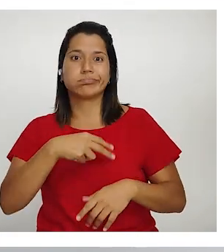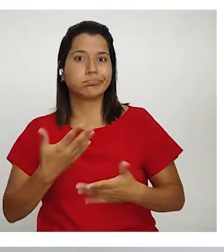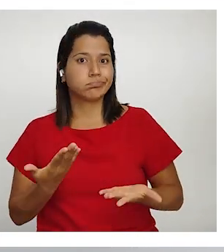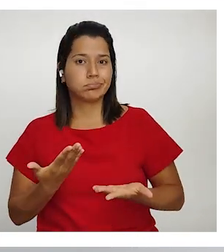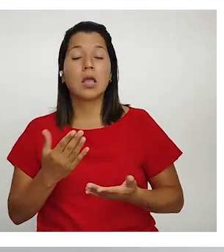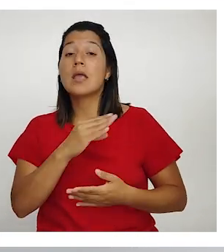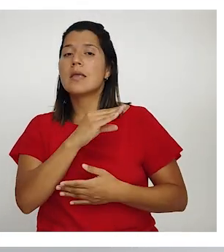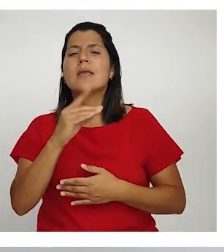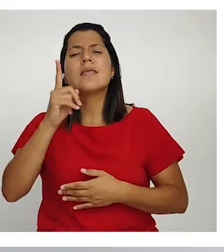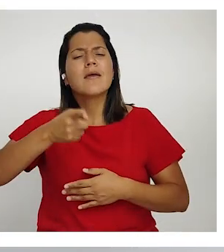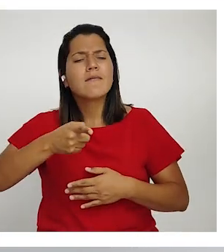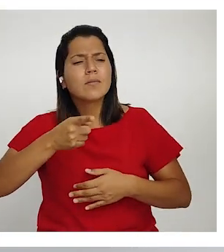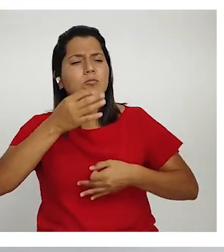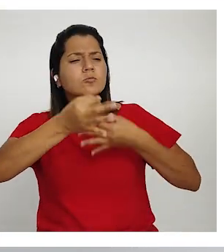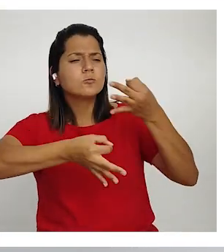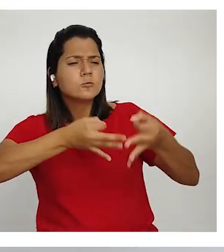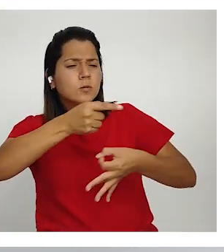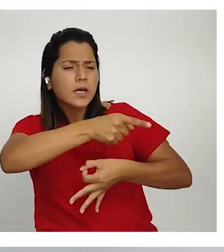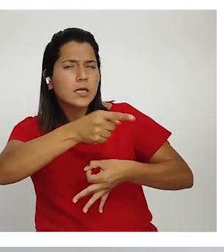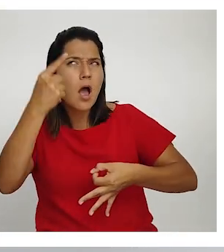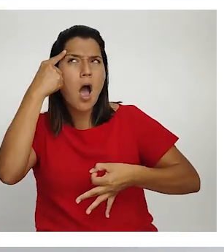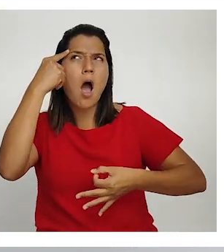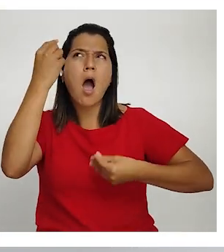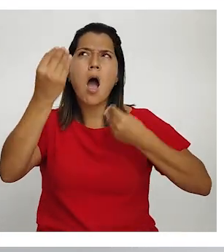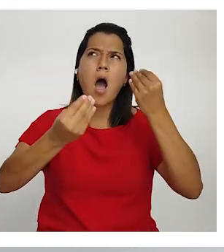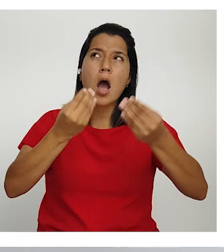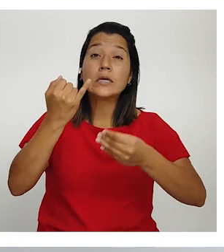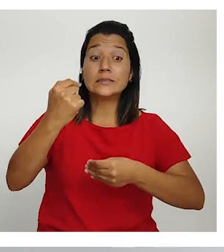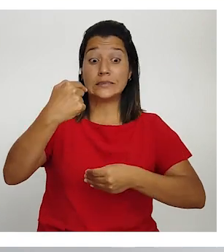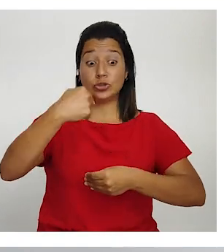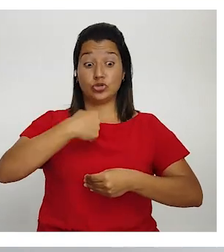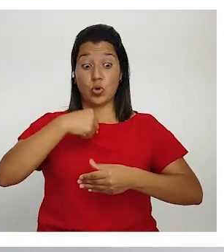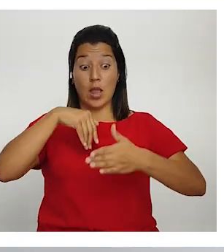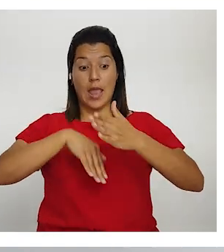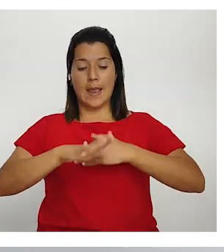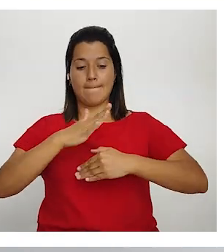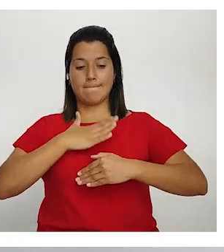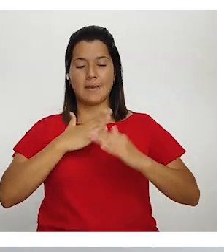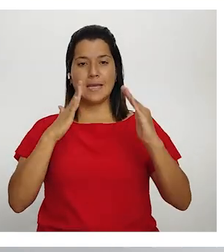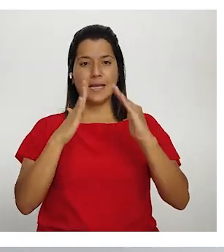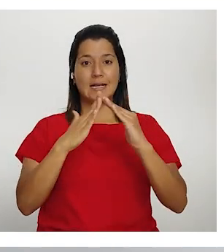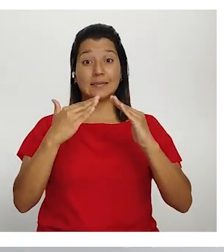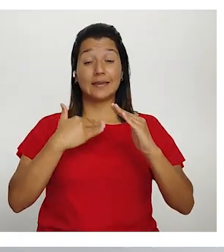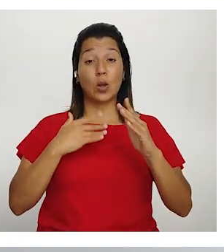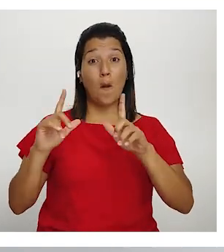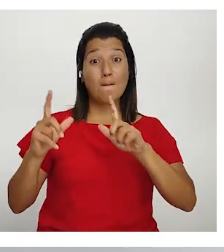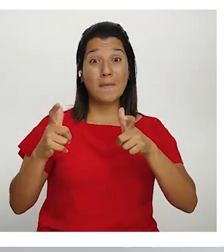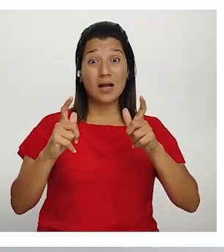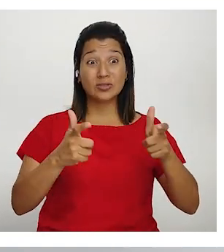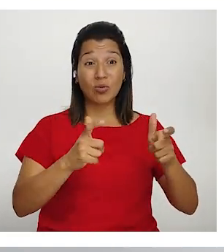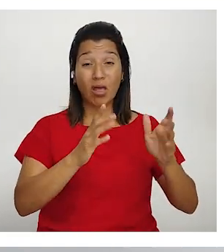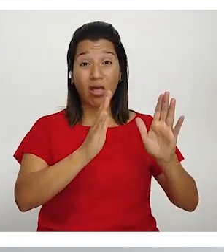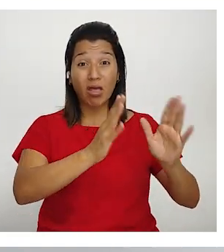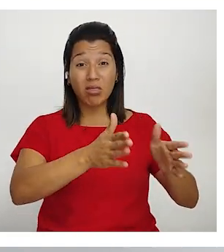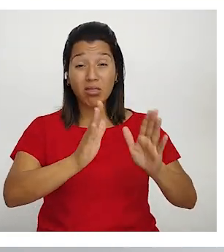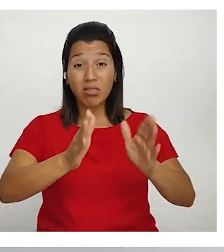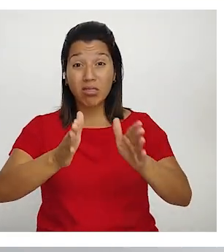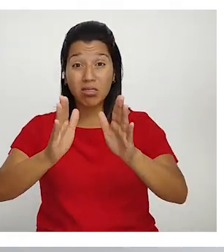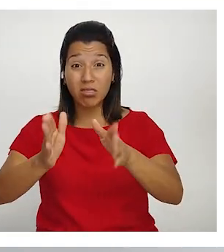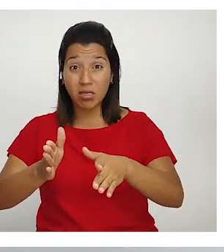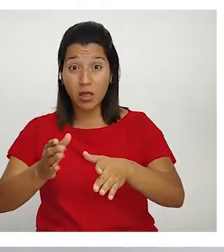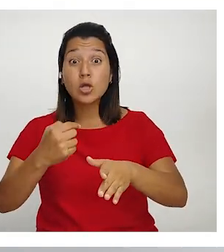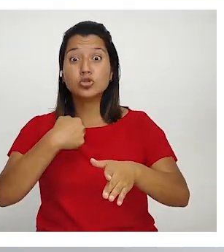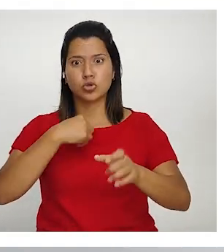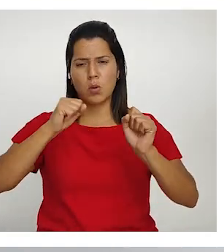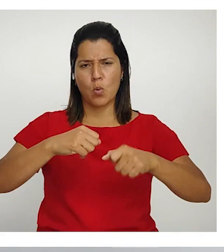concientizar a la gente que si yo tengo basura en mi hogar, en mi patio, y que no, como puedo enfermarme yo, también